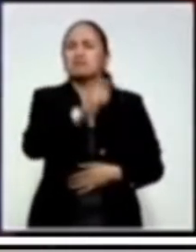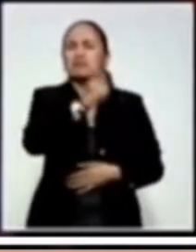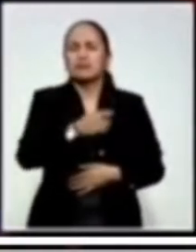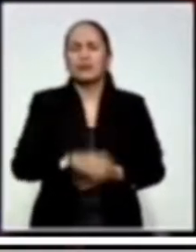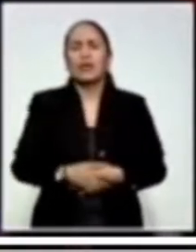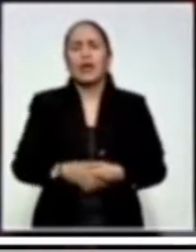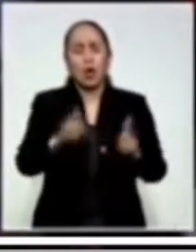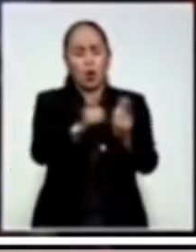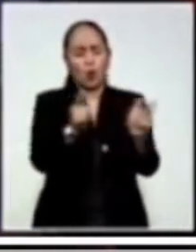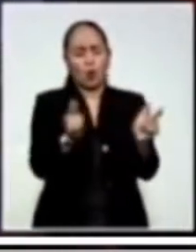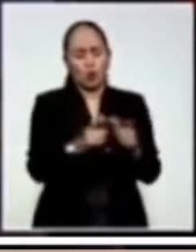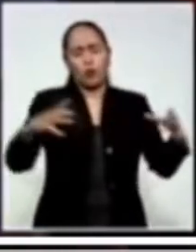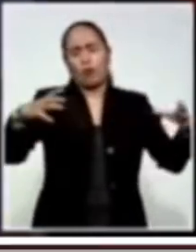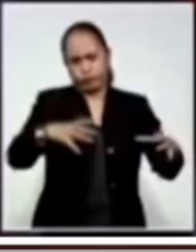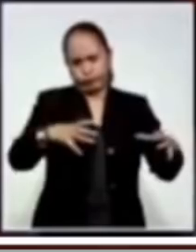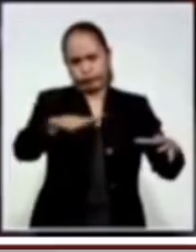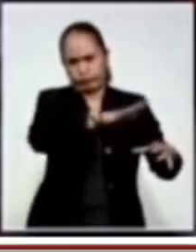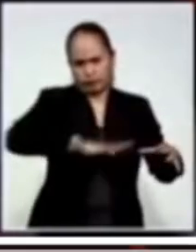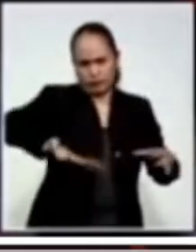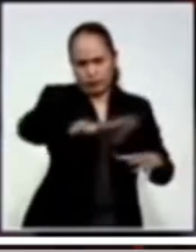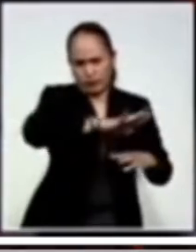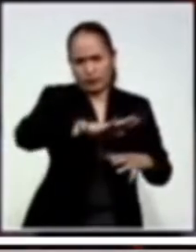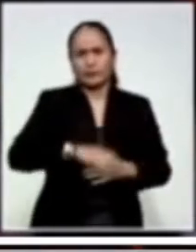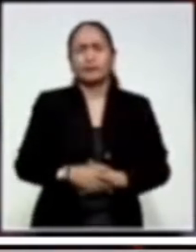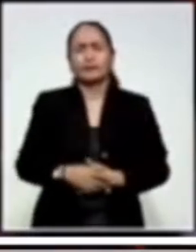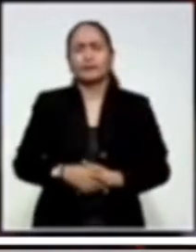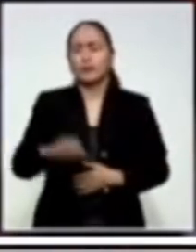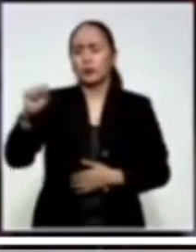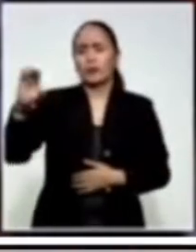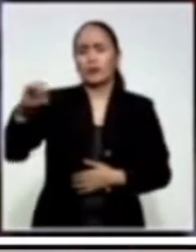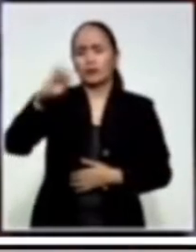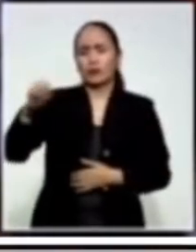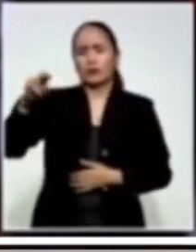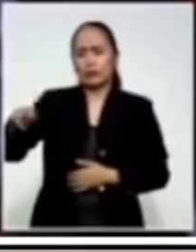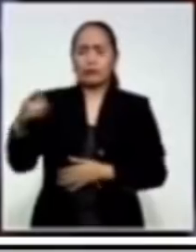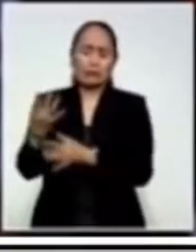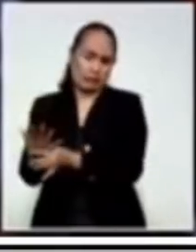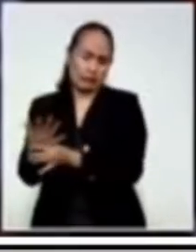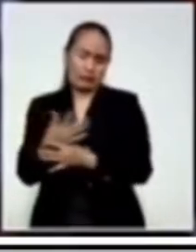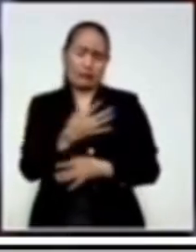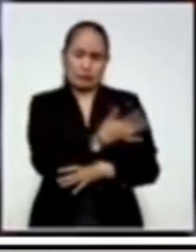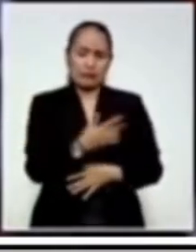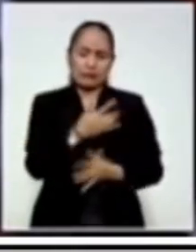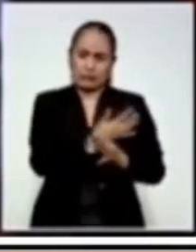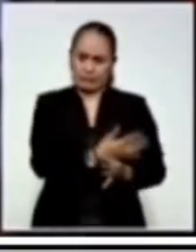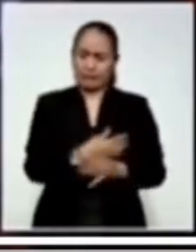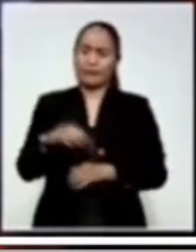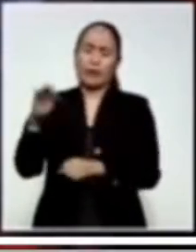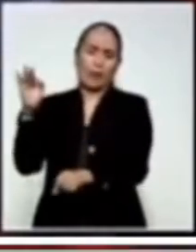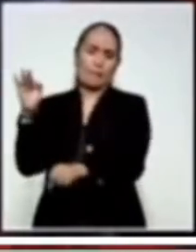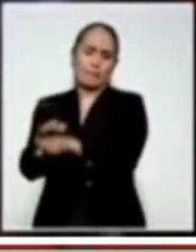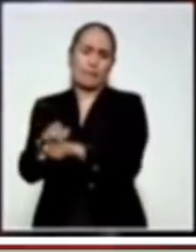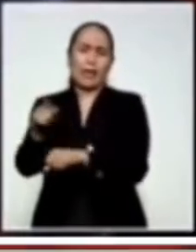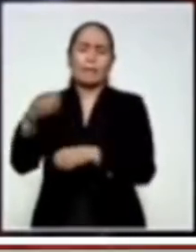población interpreta, digamos, que en la Corte están protegiendo, inclusive sale el nombre del ministro Juan